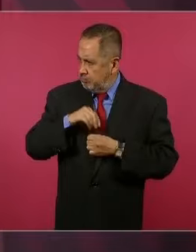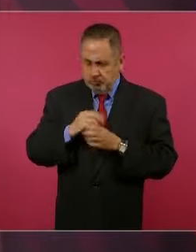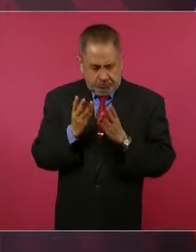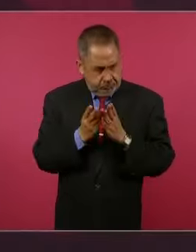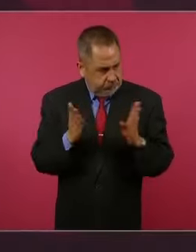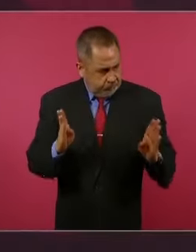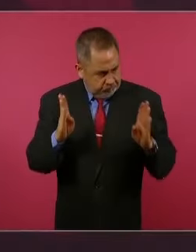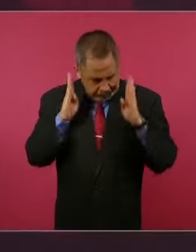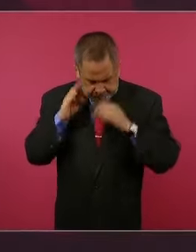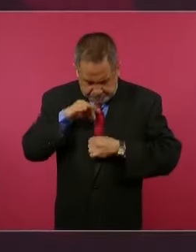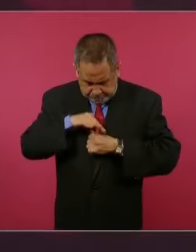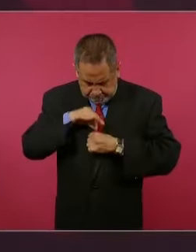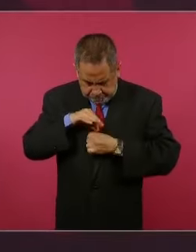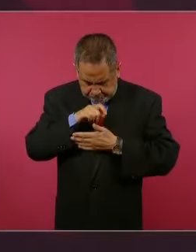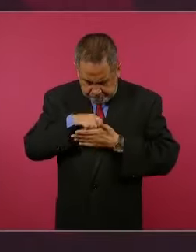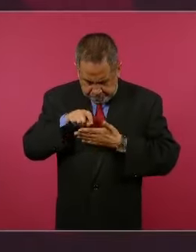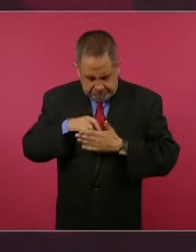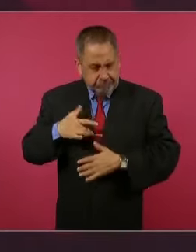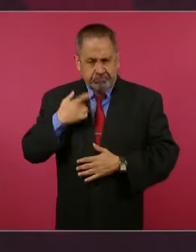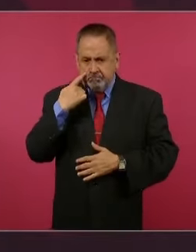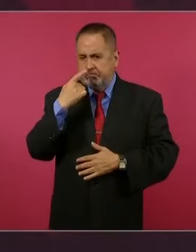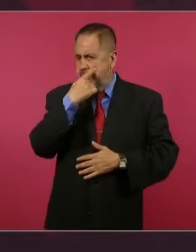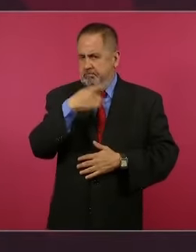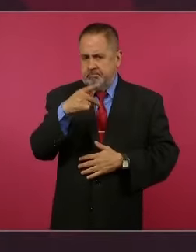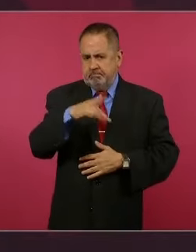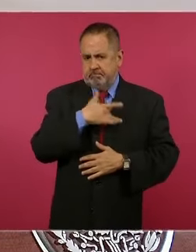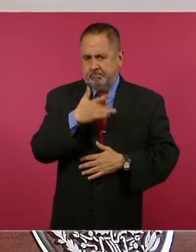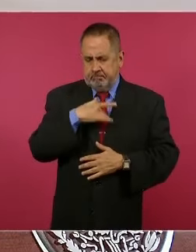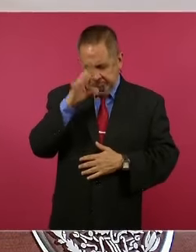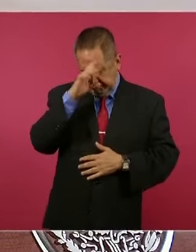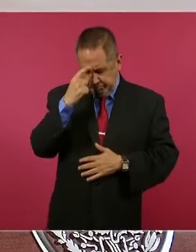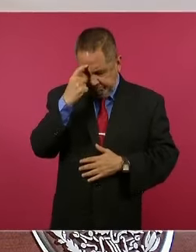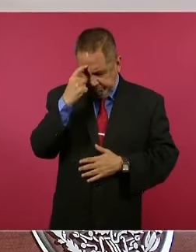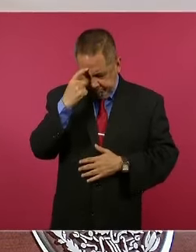secreto lo que nos dicte nuestra conciencia